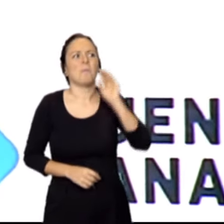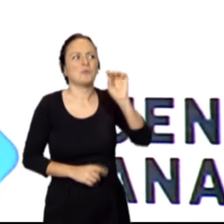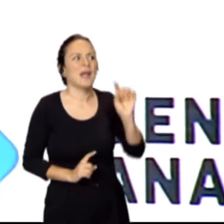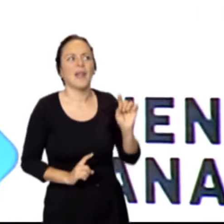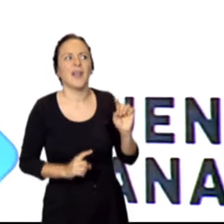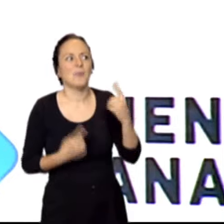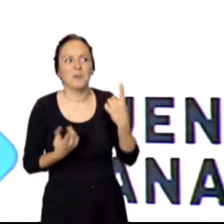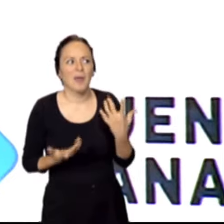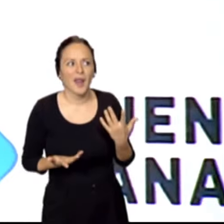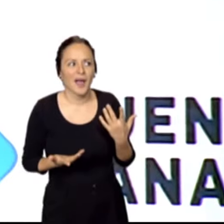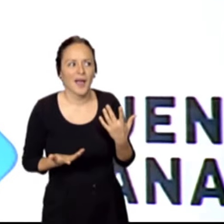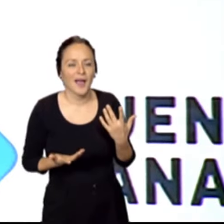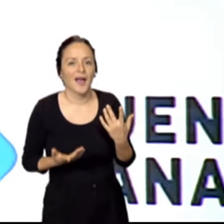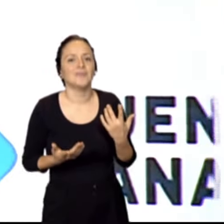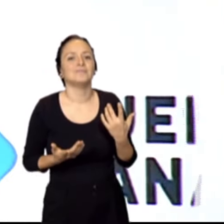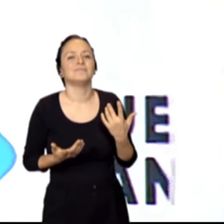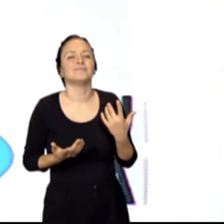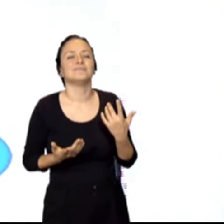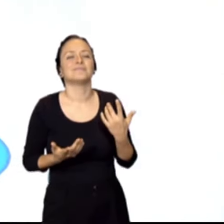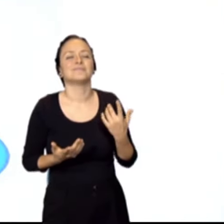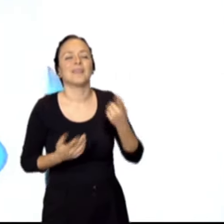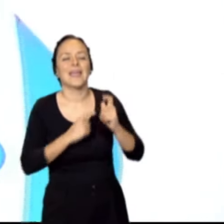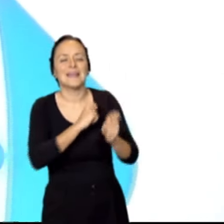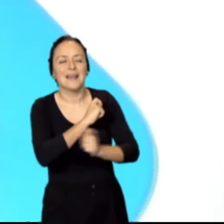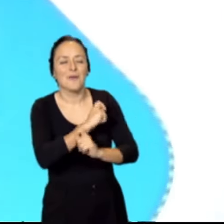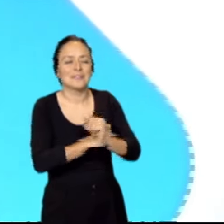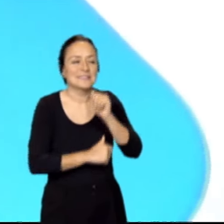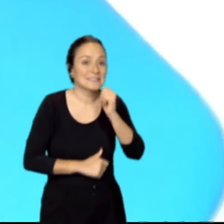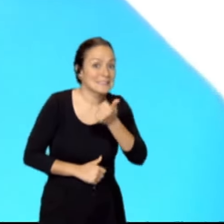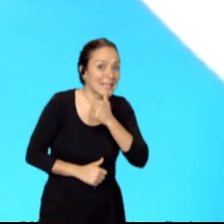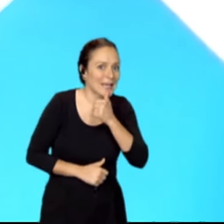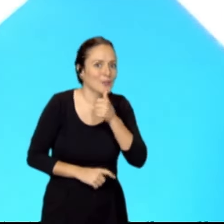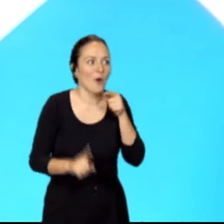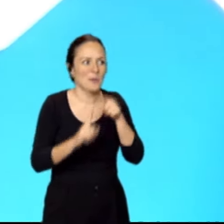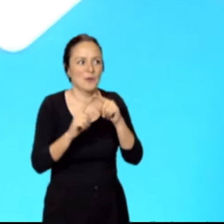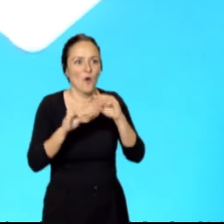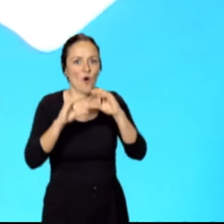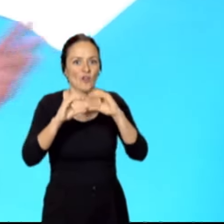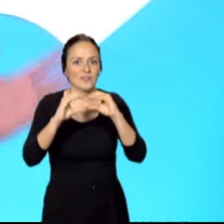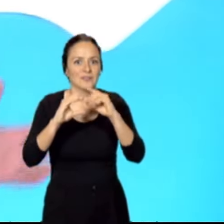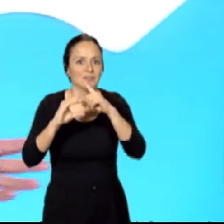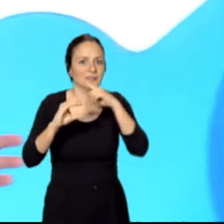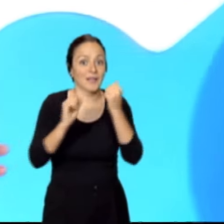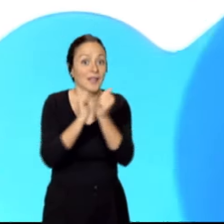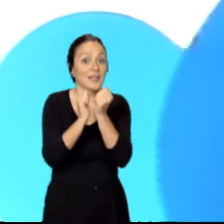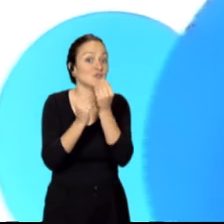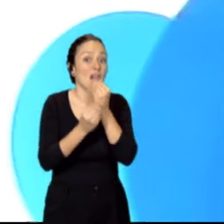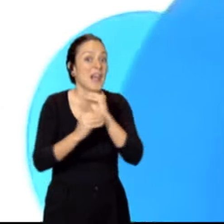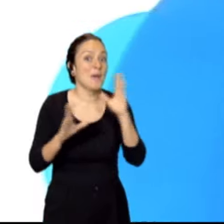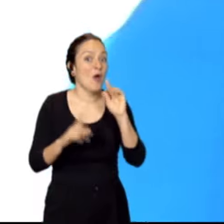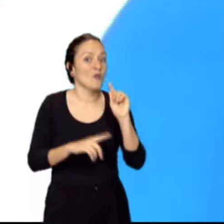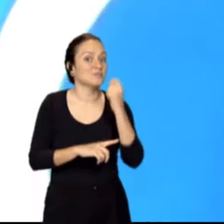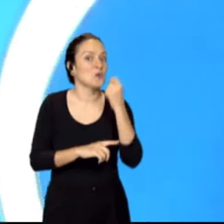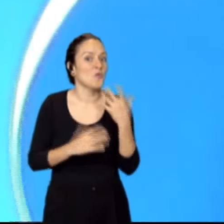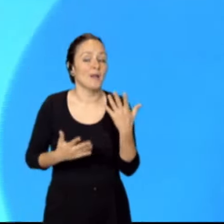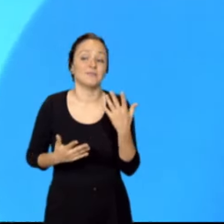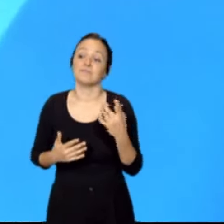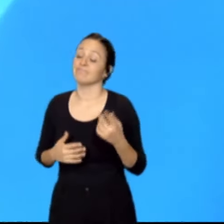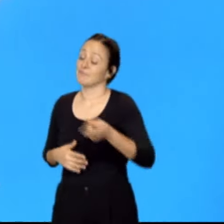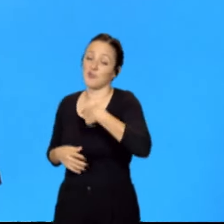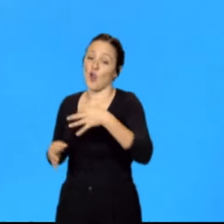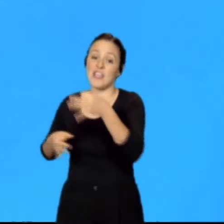clave el secreto para tener la mejor tarta de queso de toda canaria pues darnos una vuelta por todo el archipiélago y